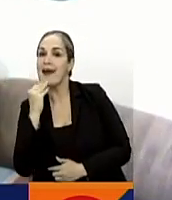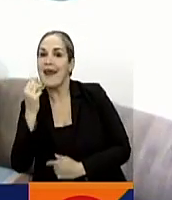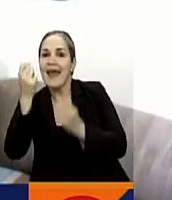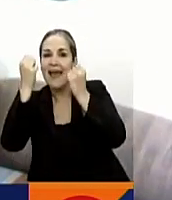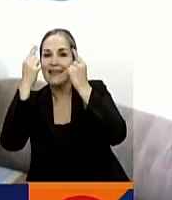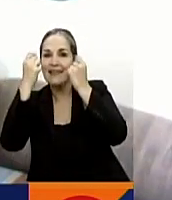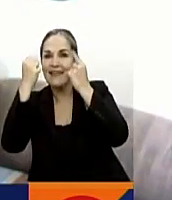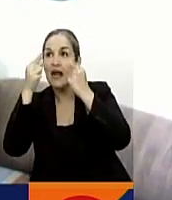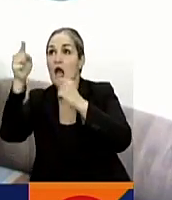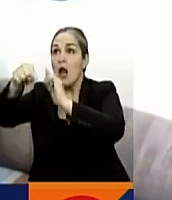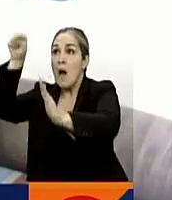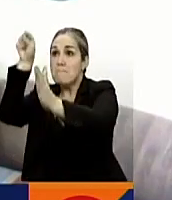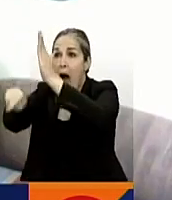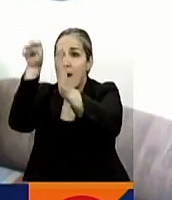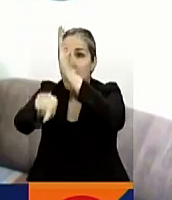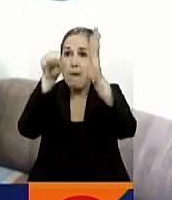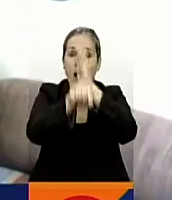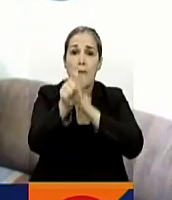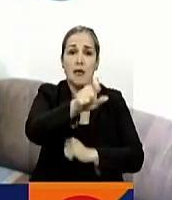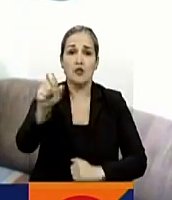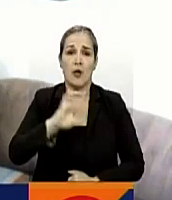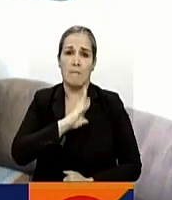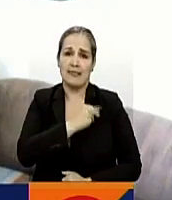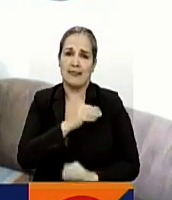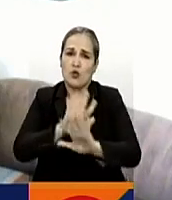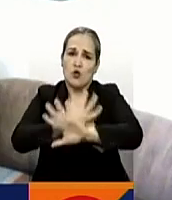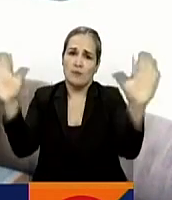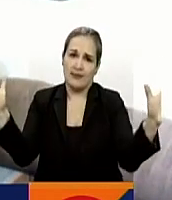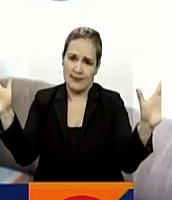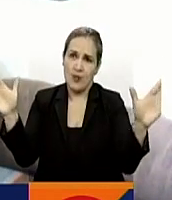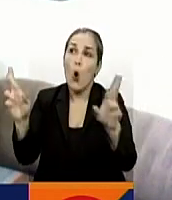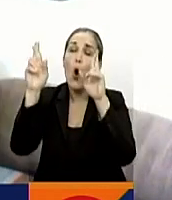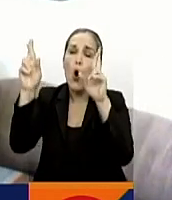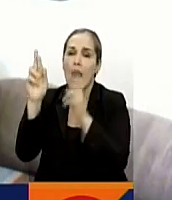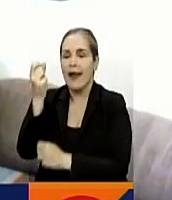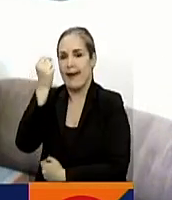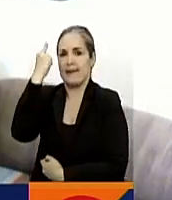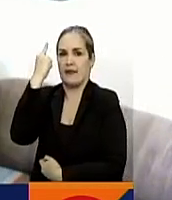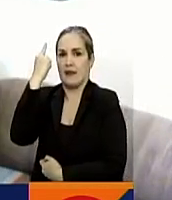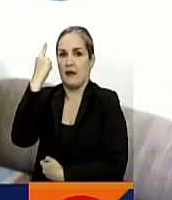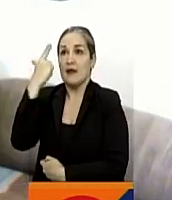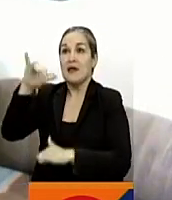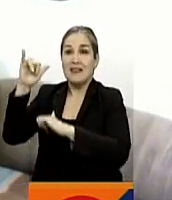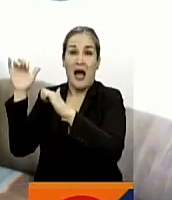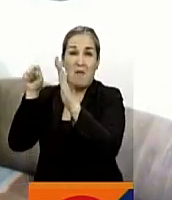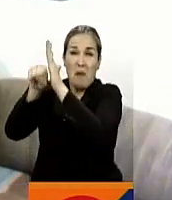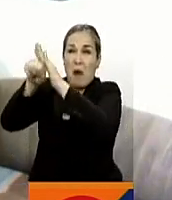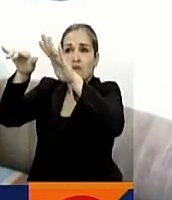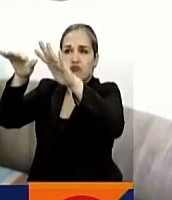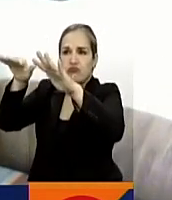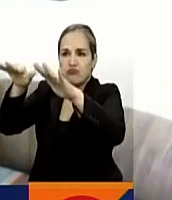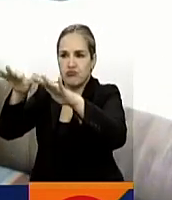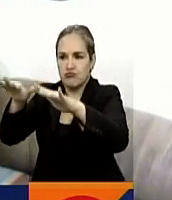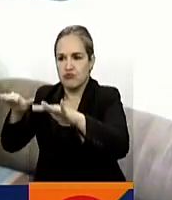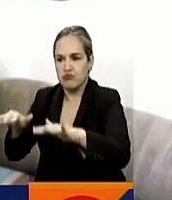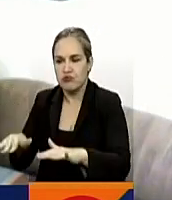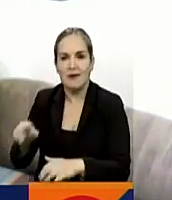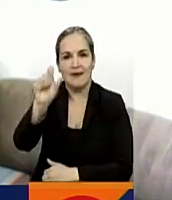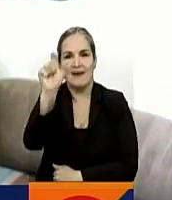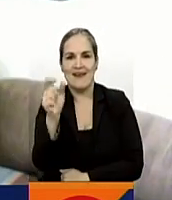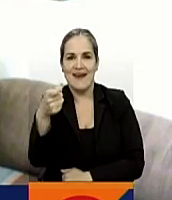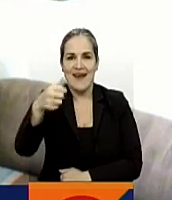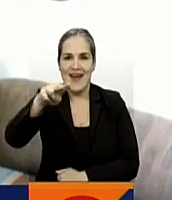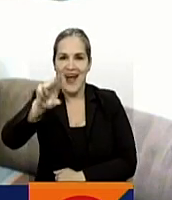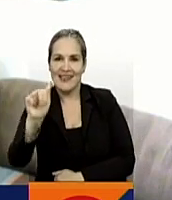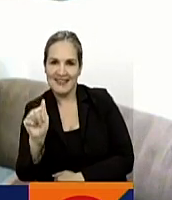seguir asesinando y masacrando palestinos lo que yo espero es que en la medida en que haya un desescalamiento de la situación en gaza las tensiones de